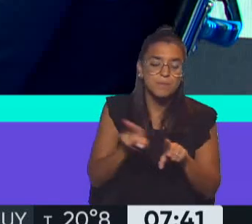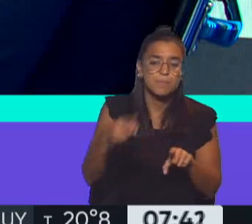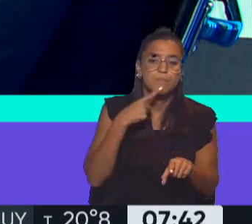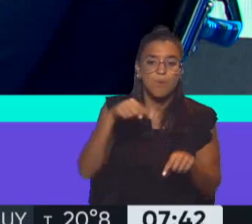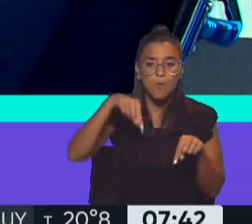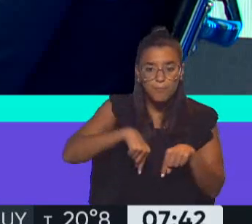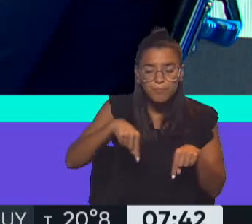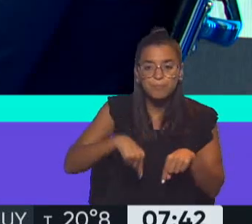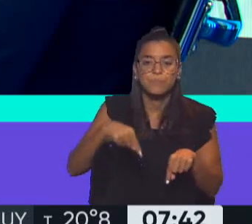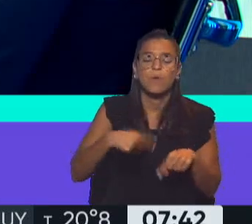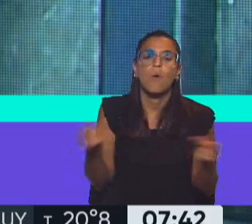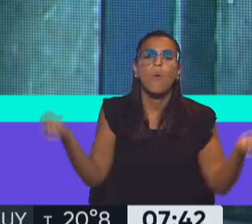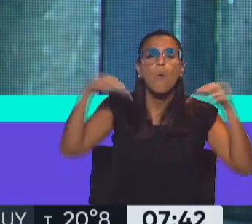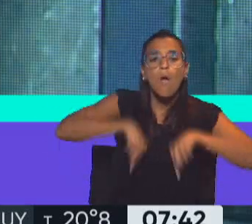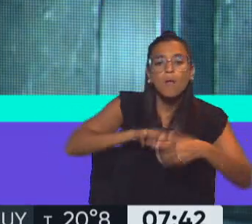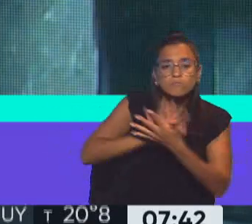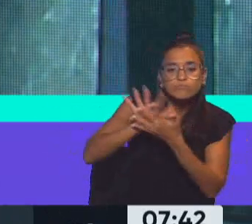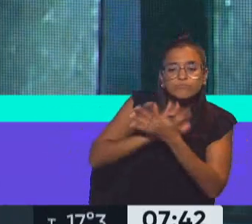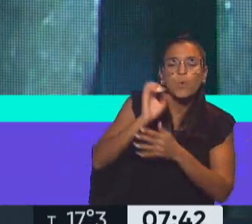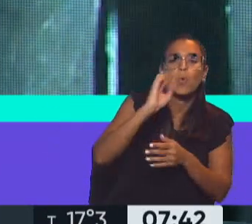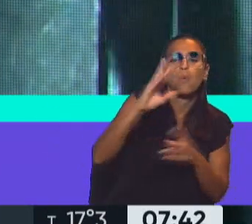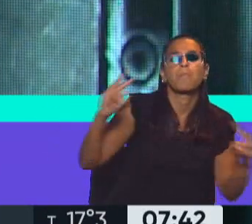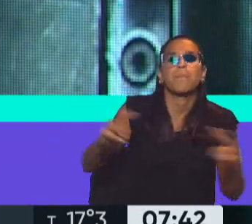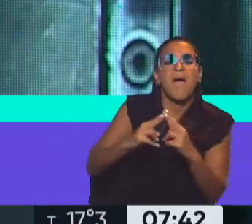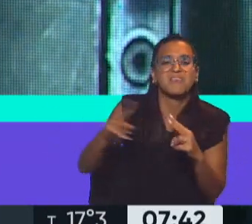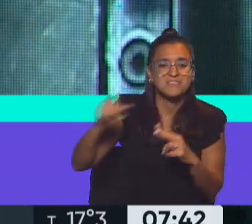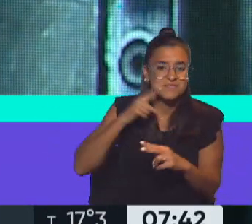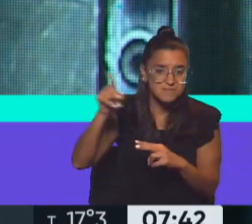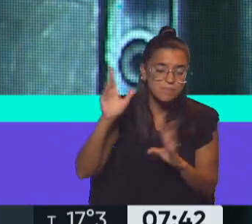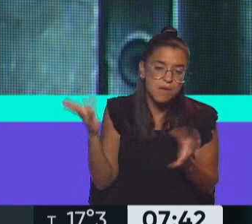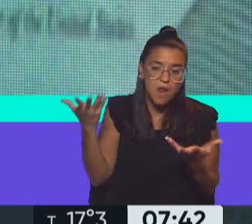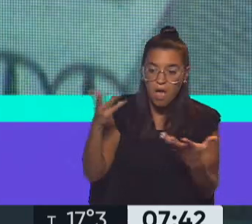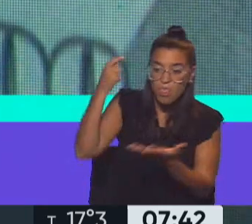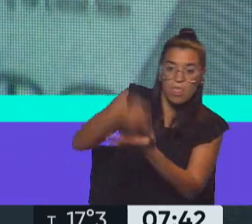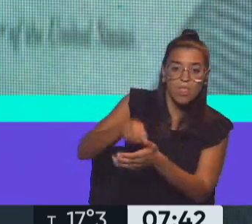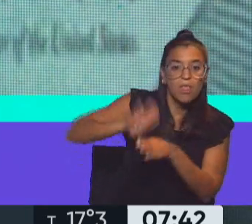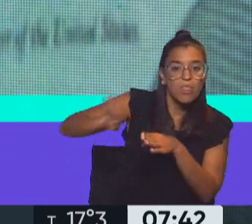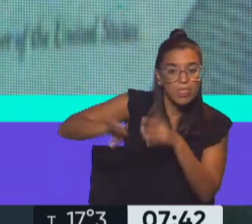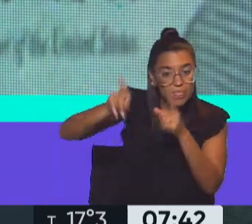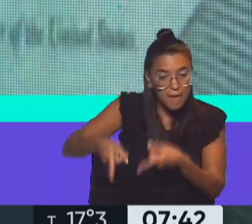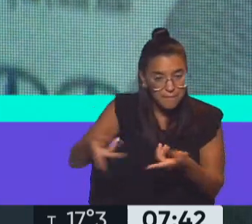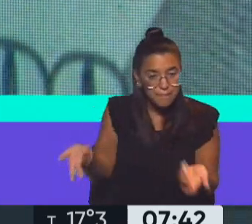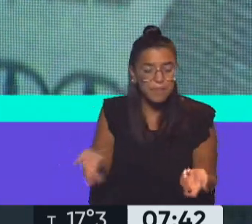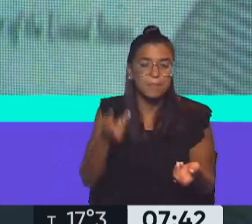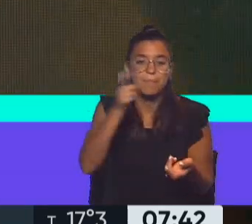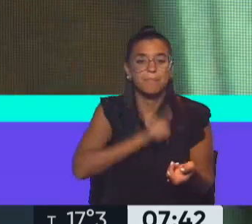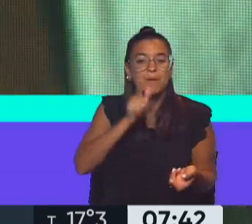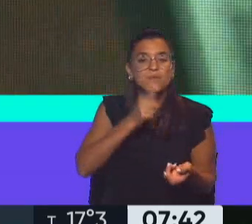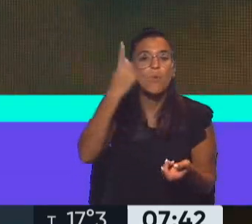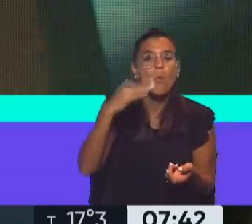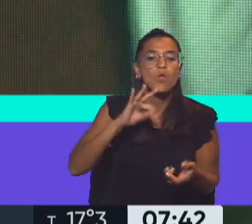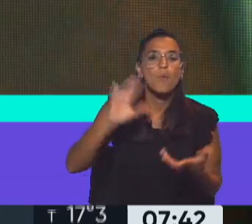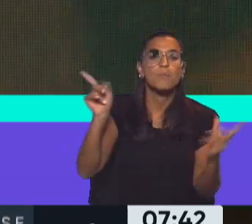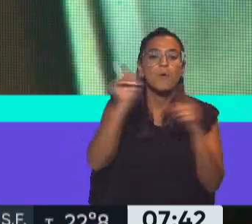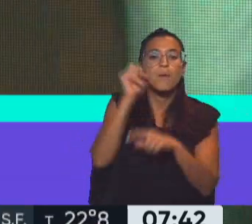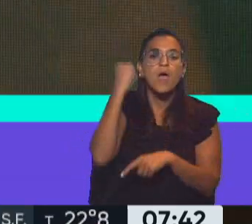poco cuando haya que retomar negociaciones con el Club de París para poder encauzar esa deuda también. Digo, al final pareciera como que el único problema